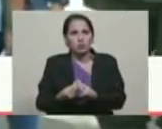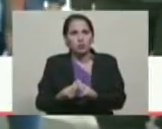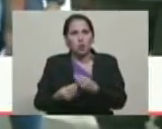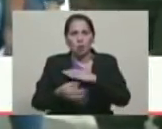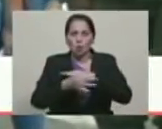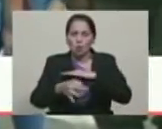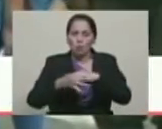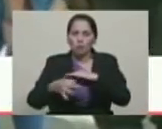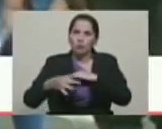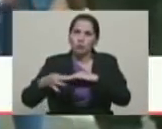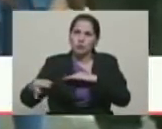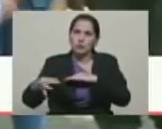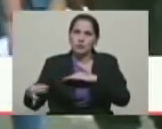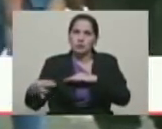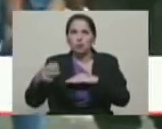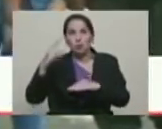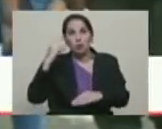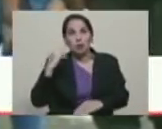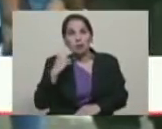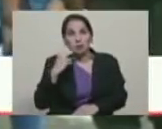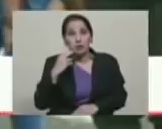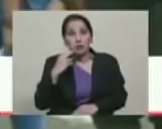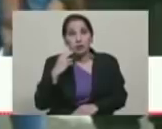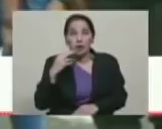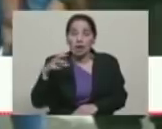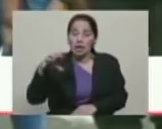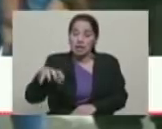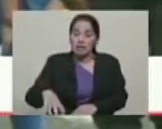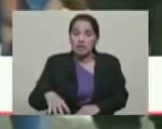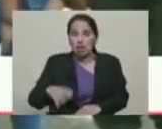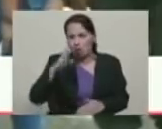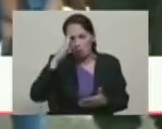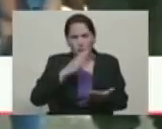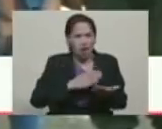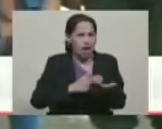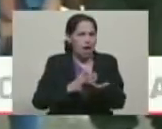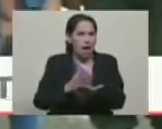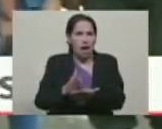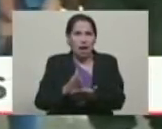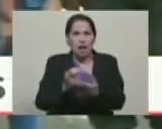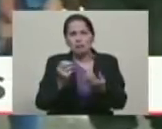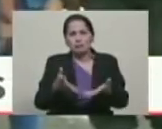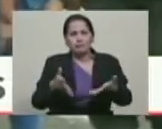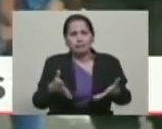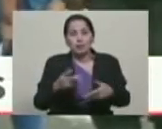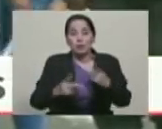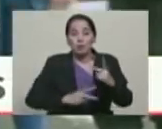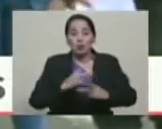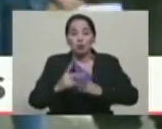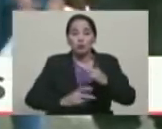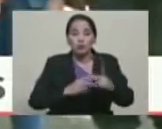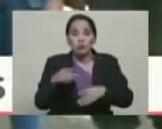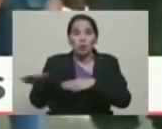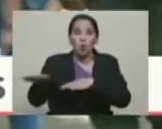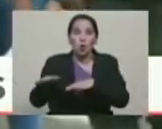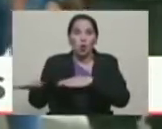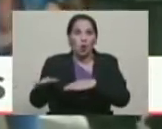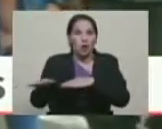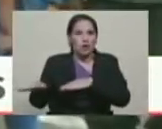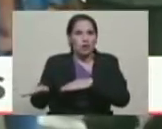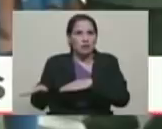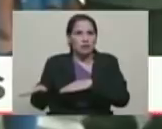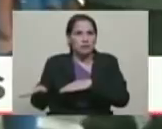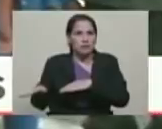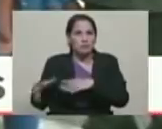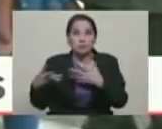bolivariano de Ricaute, de este su estado, el estado leal, invicto y productivo de Cojedes. Nos encontramos acá en